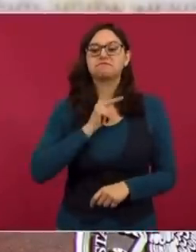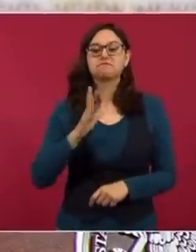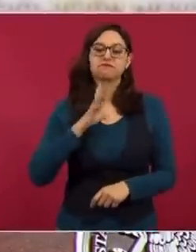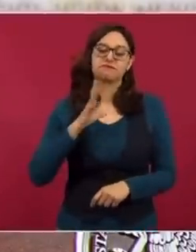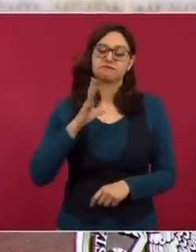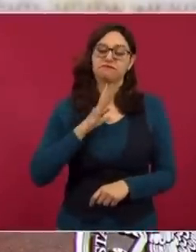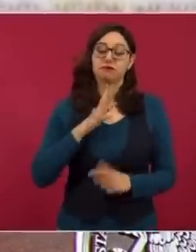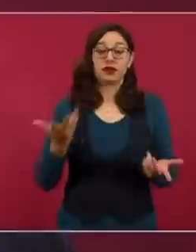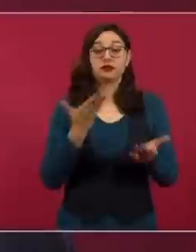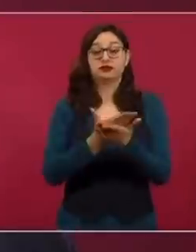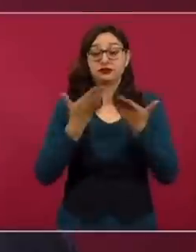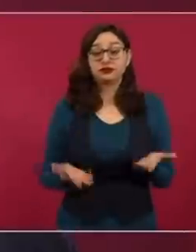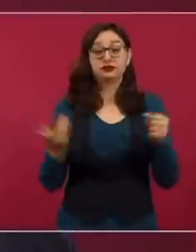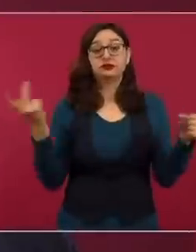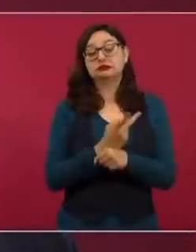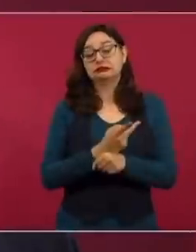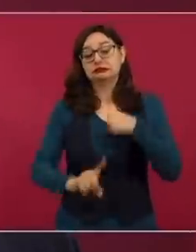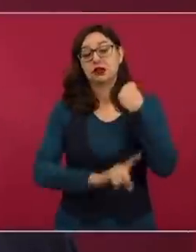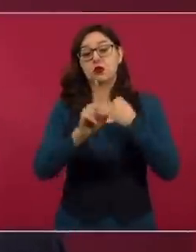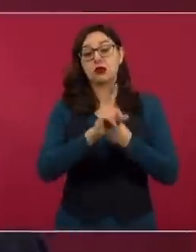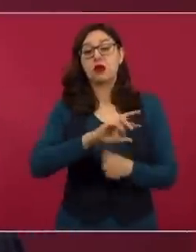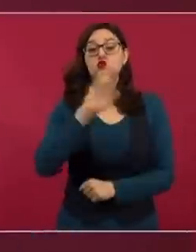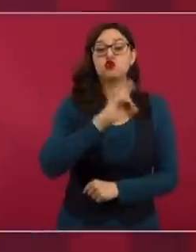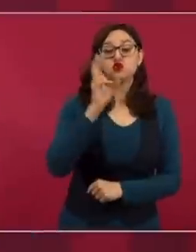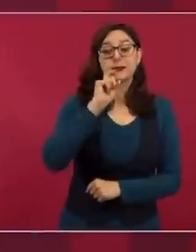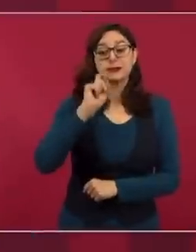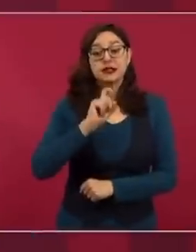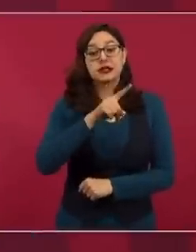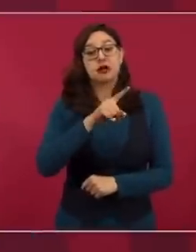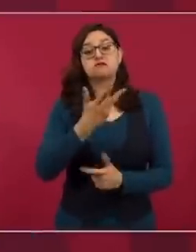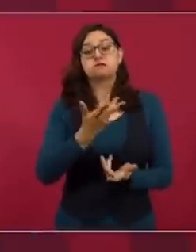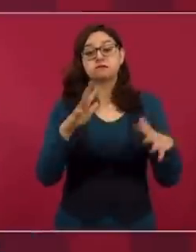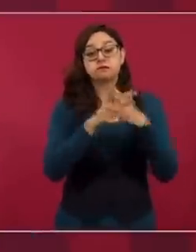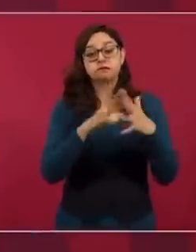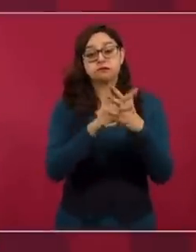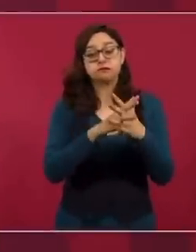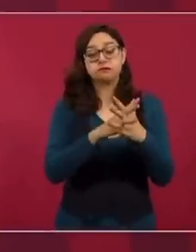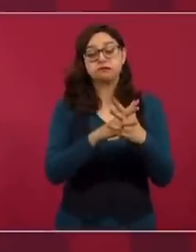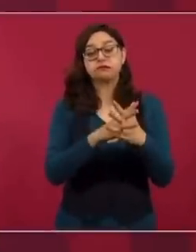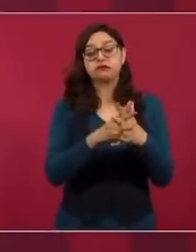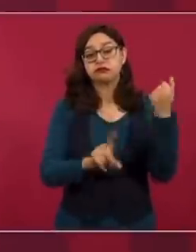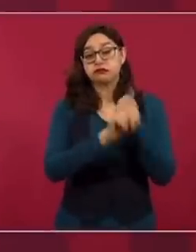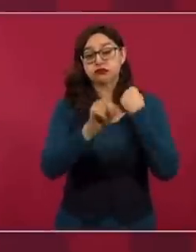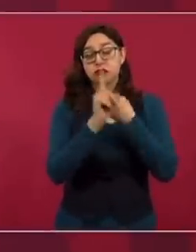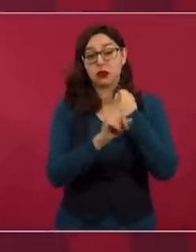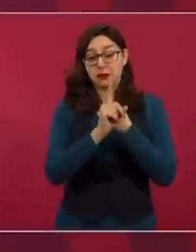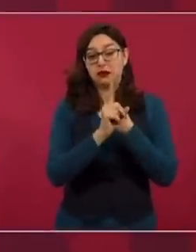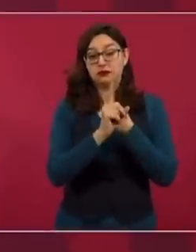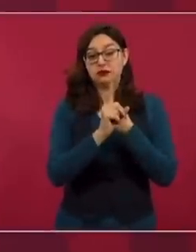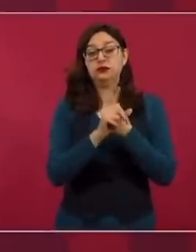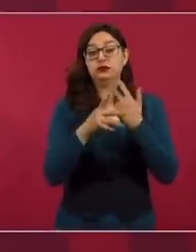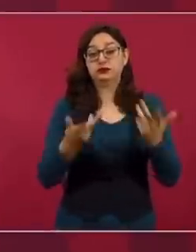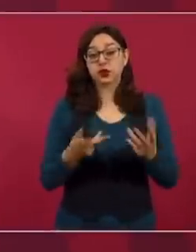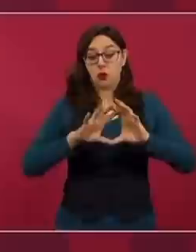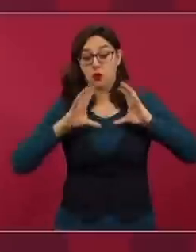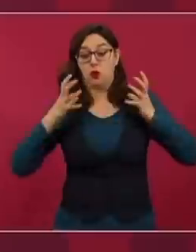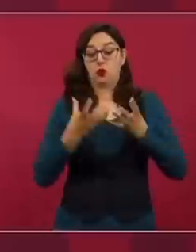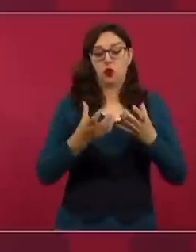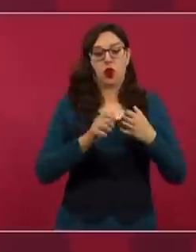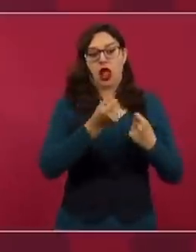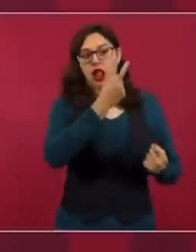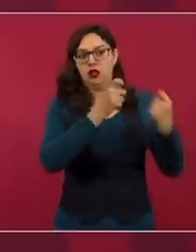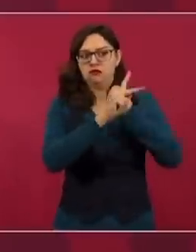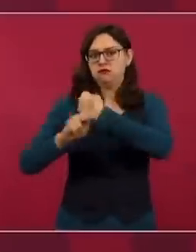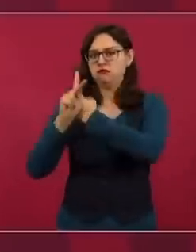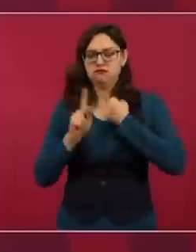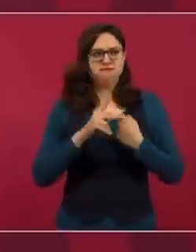por el conflicto, por la guerra de Rusia en Ucrania, la invasión de Rusia a Ucrania, y todas las medidas